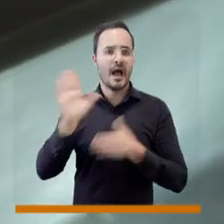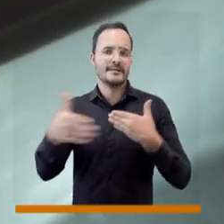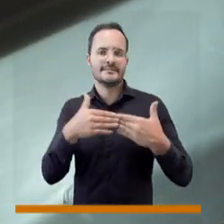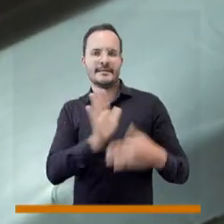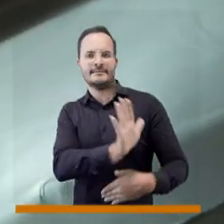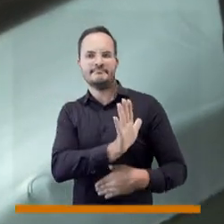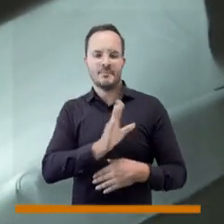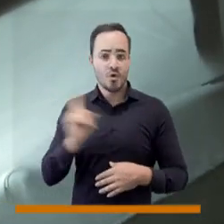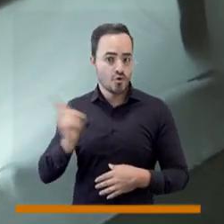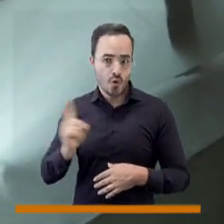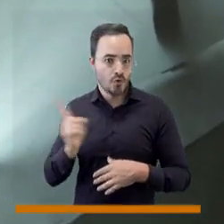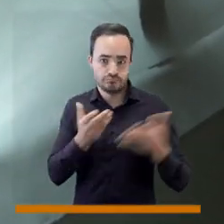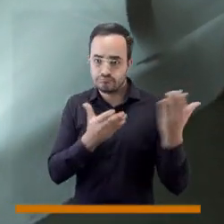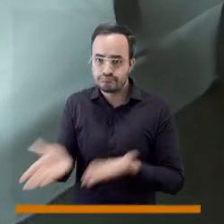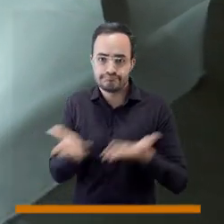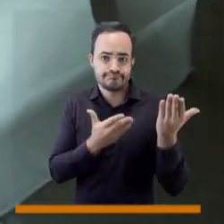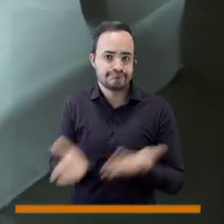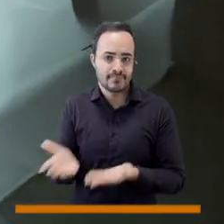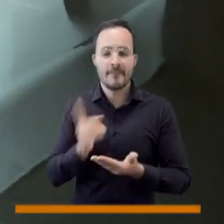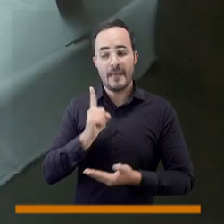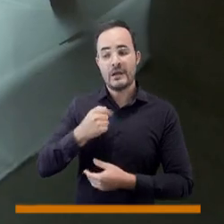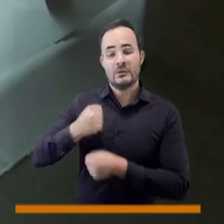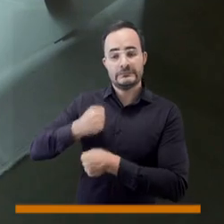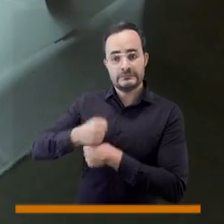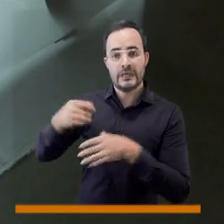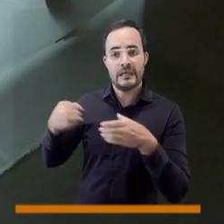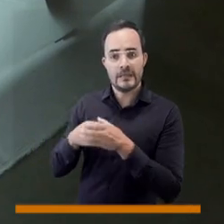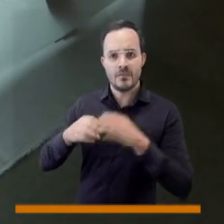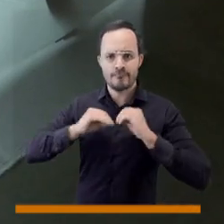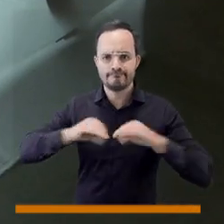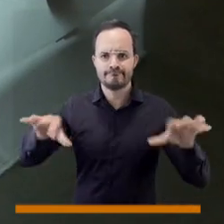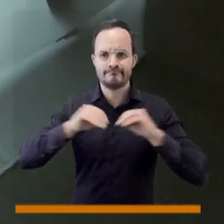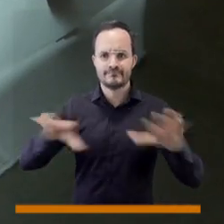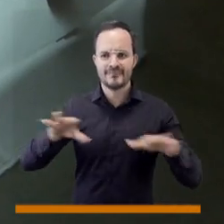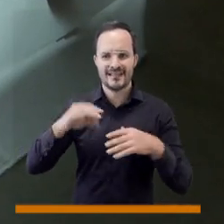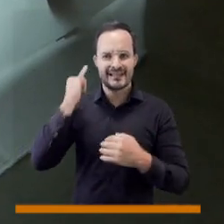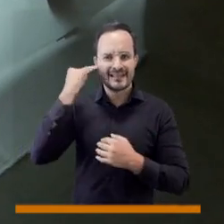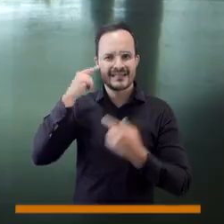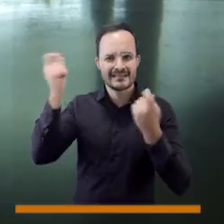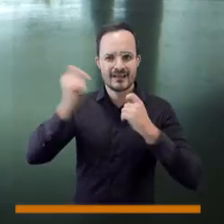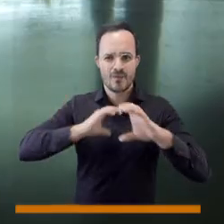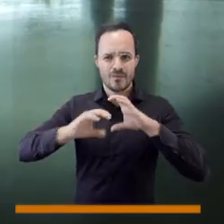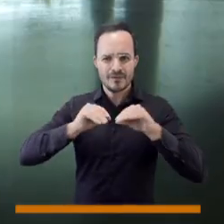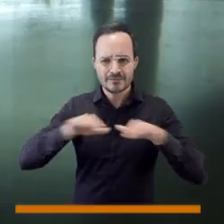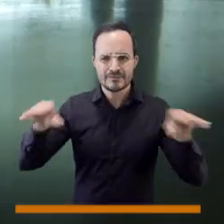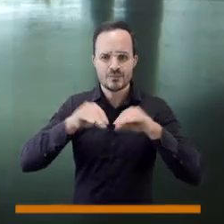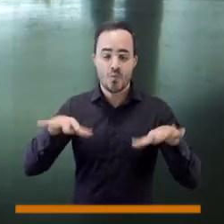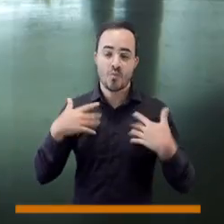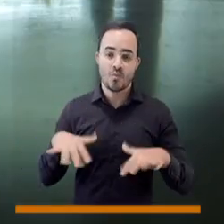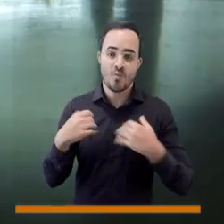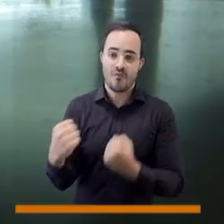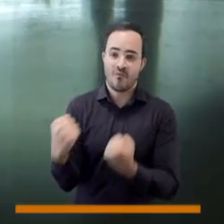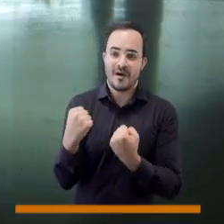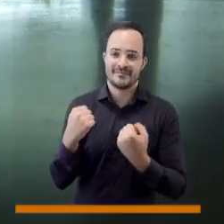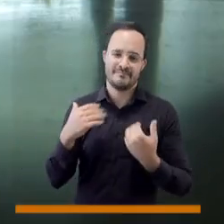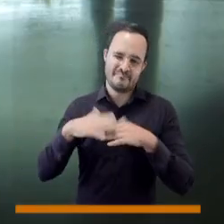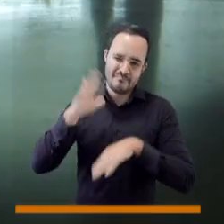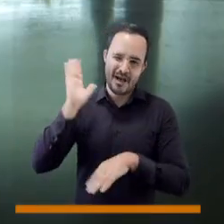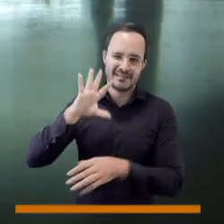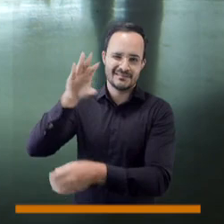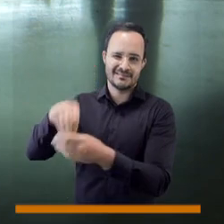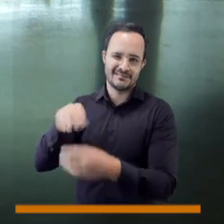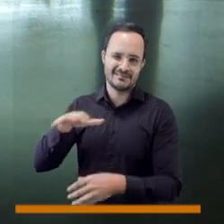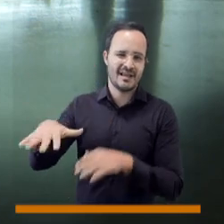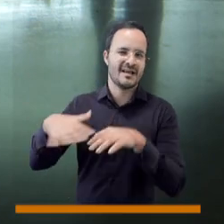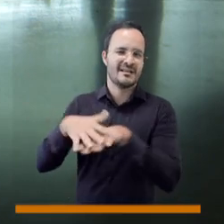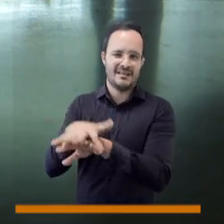de cierres, etcétera, obviamente con un trabajo de divulgación y comunicación muy fuerte, especialmente en el universo